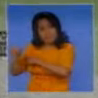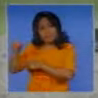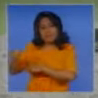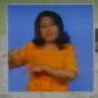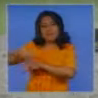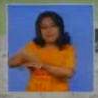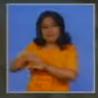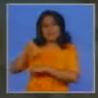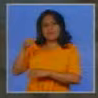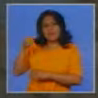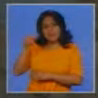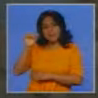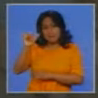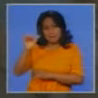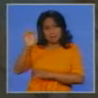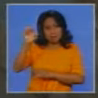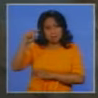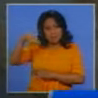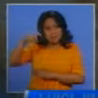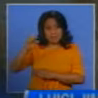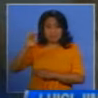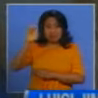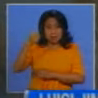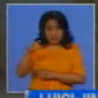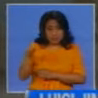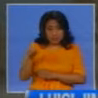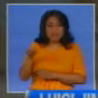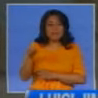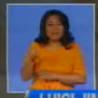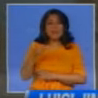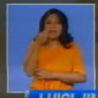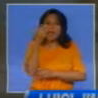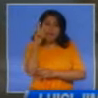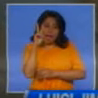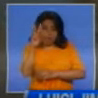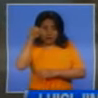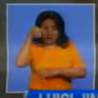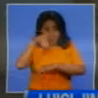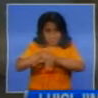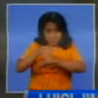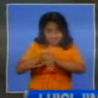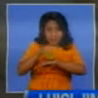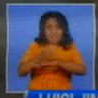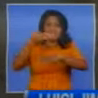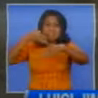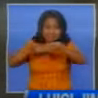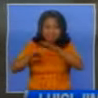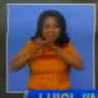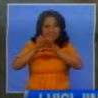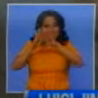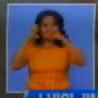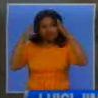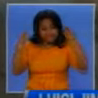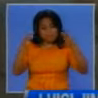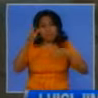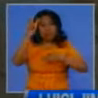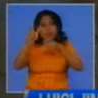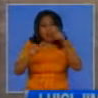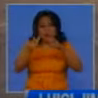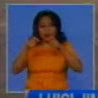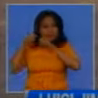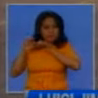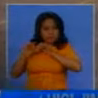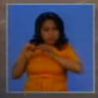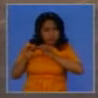Real Audiencia. A las 14 horas se abren los ingresos del parque, y de ahí las personas pueden ingresar a cada localidad desde las 16